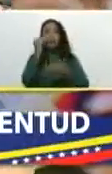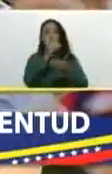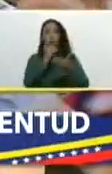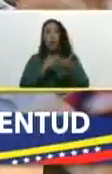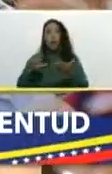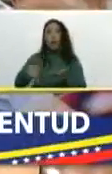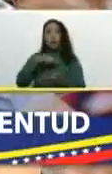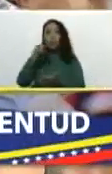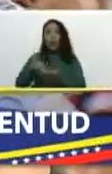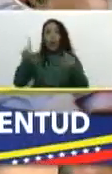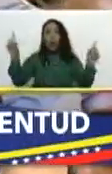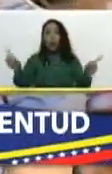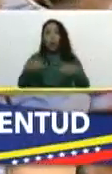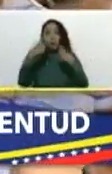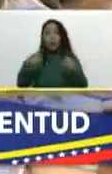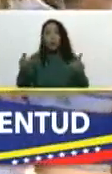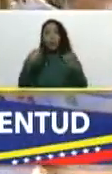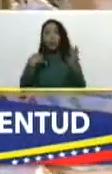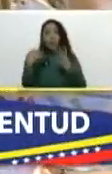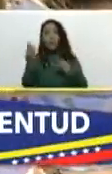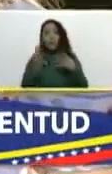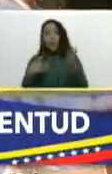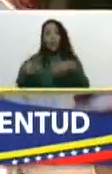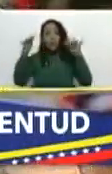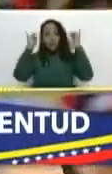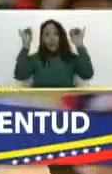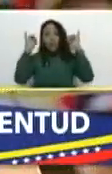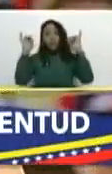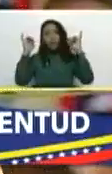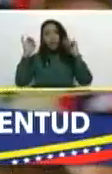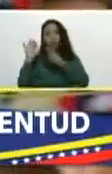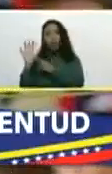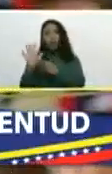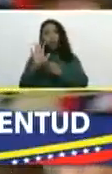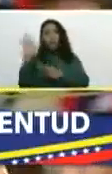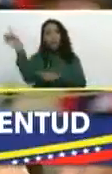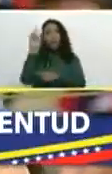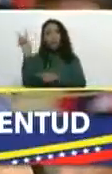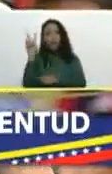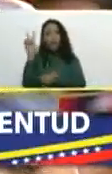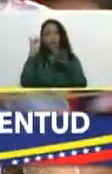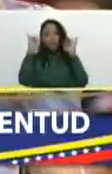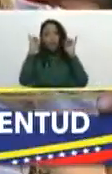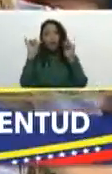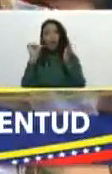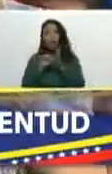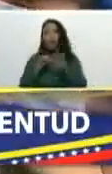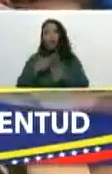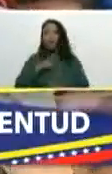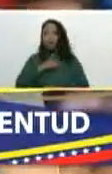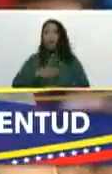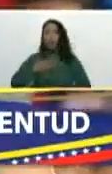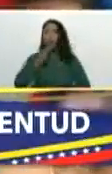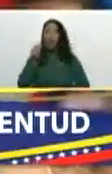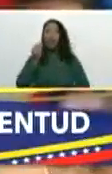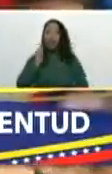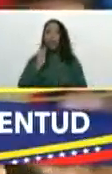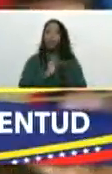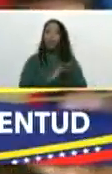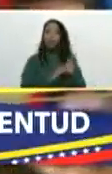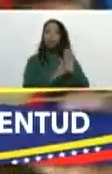de conciertos, ferias y festivales denominada Venezuela Fest, donde podamos nosotros